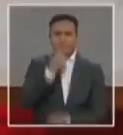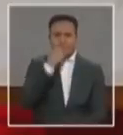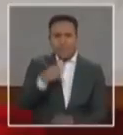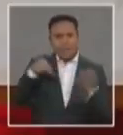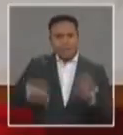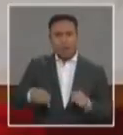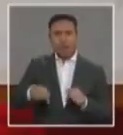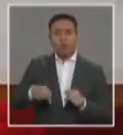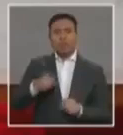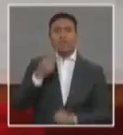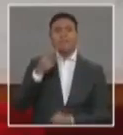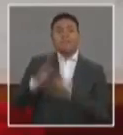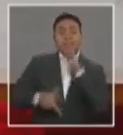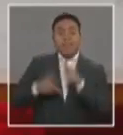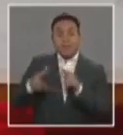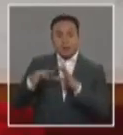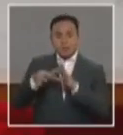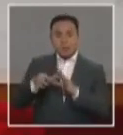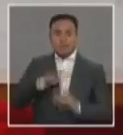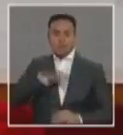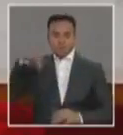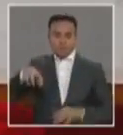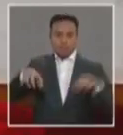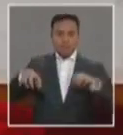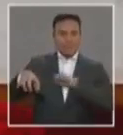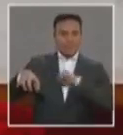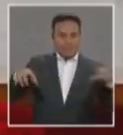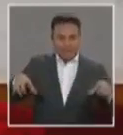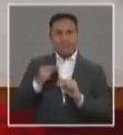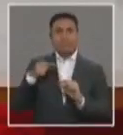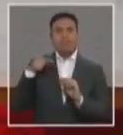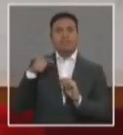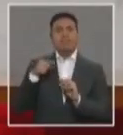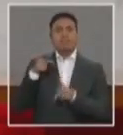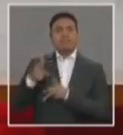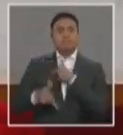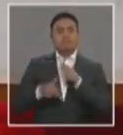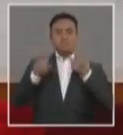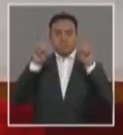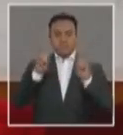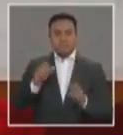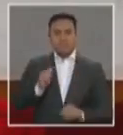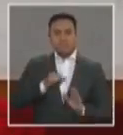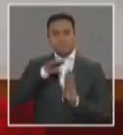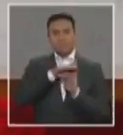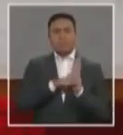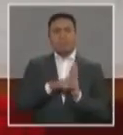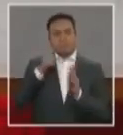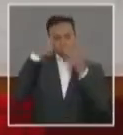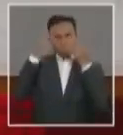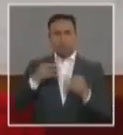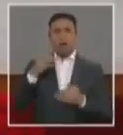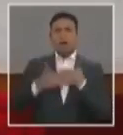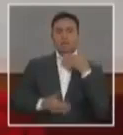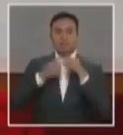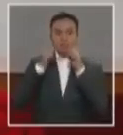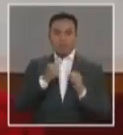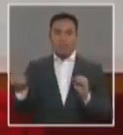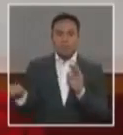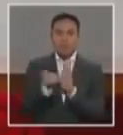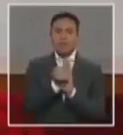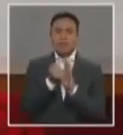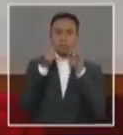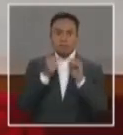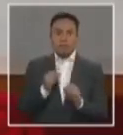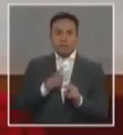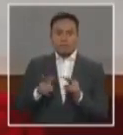arauco están ahí en contacto con la gente y eso se valora mucho Nos comentaba ayer la delegada no porque el gobierno va a solucionar